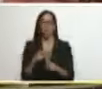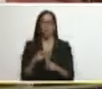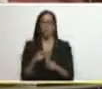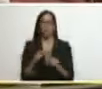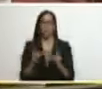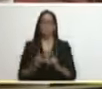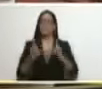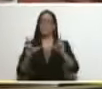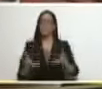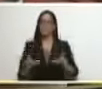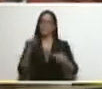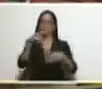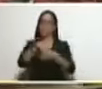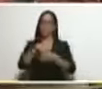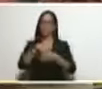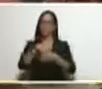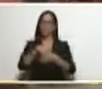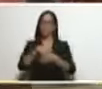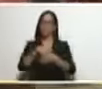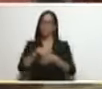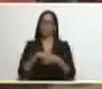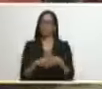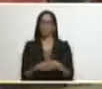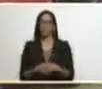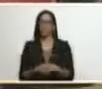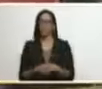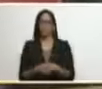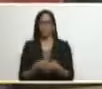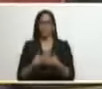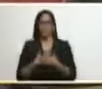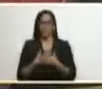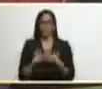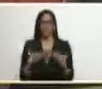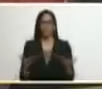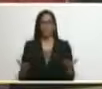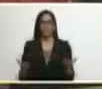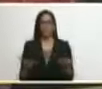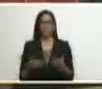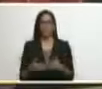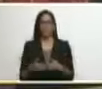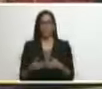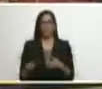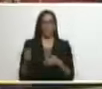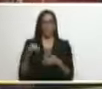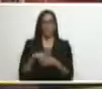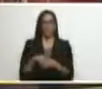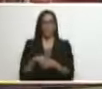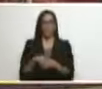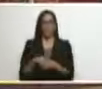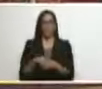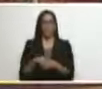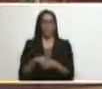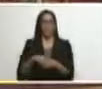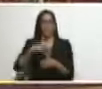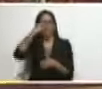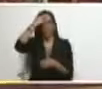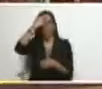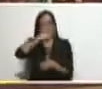certificó con su voto. Se otorga además a la